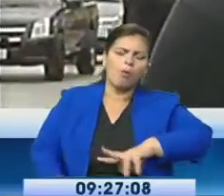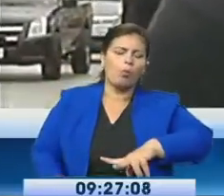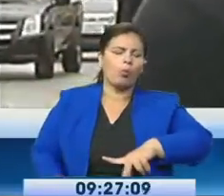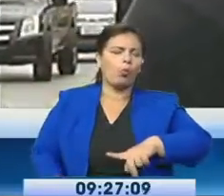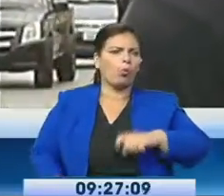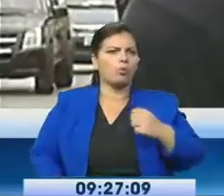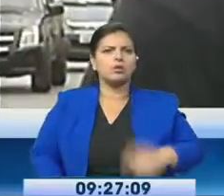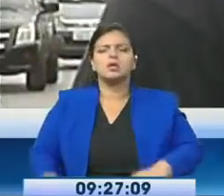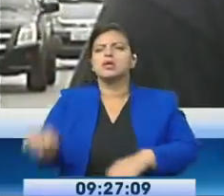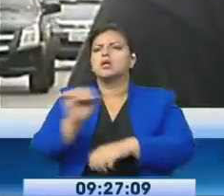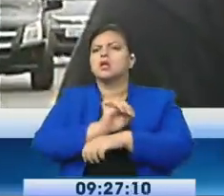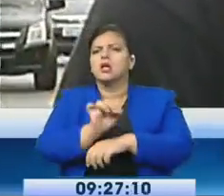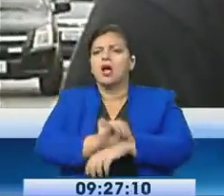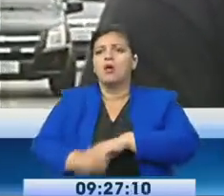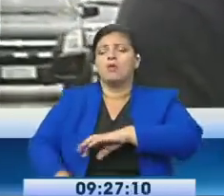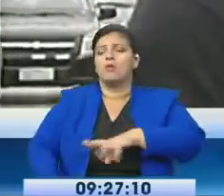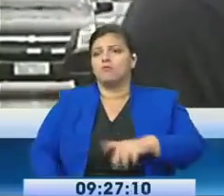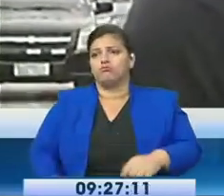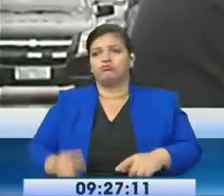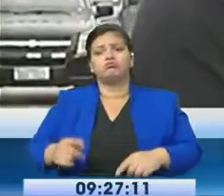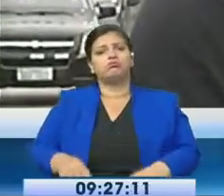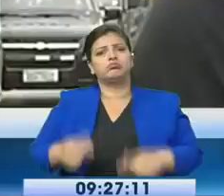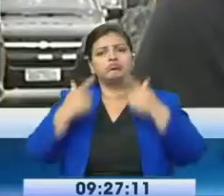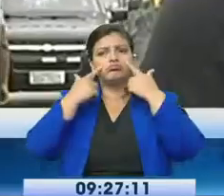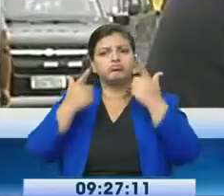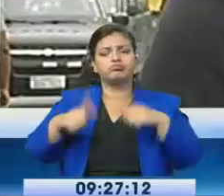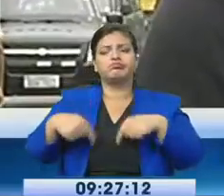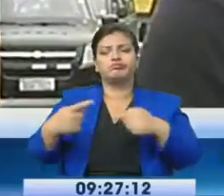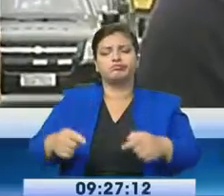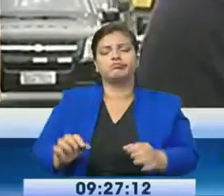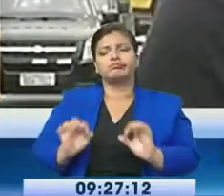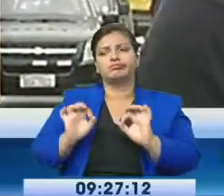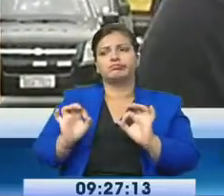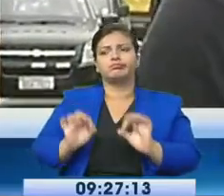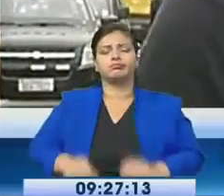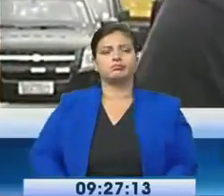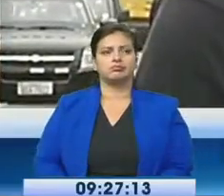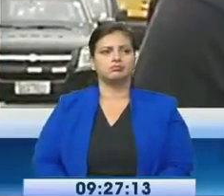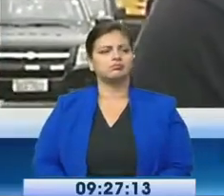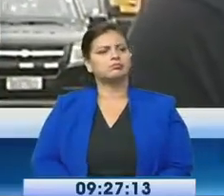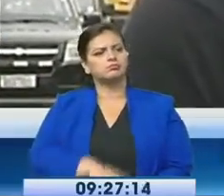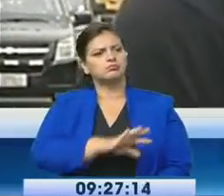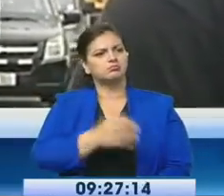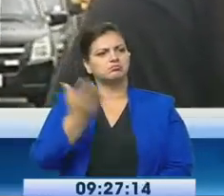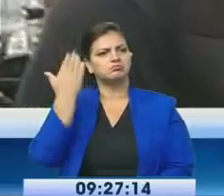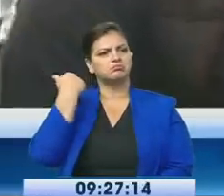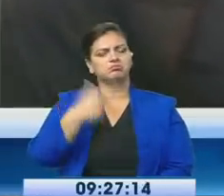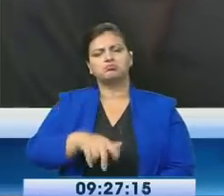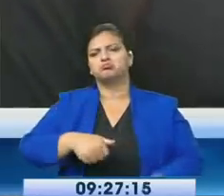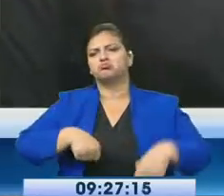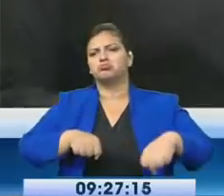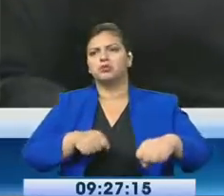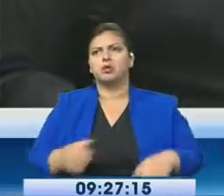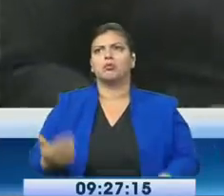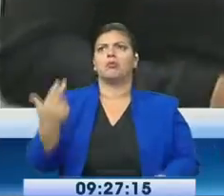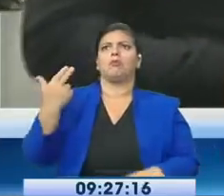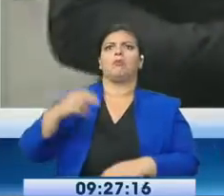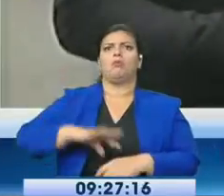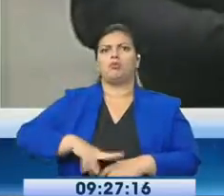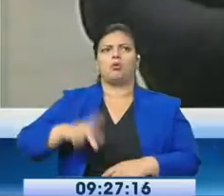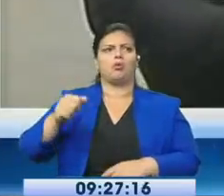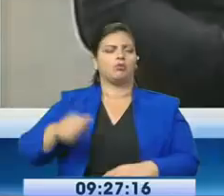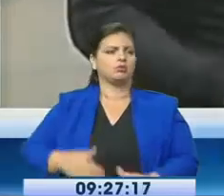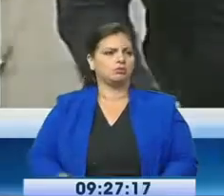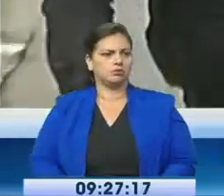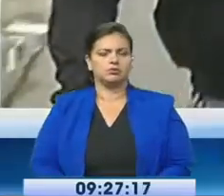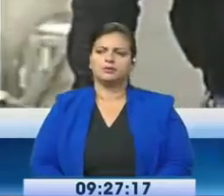pues está bien que hagan todos los días de todo aquí. ¿Usted ha sido víctima tal vez de algún robo, algún familiar? Sí. Sí,